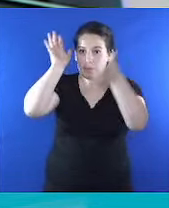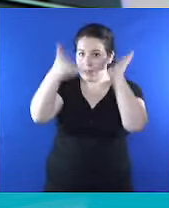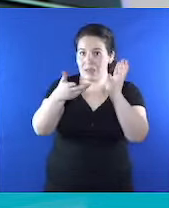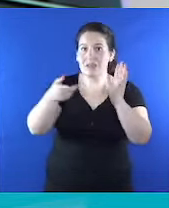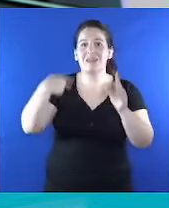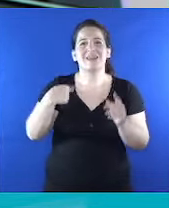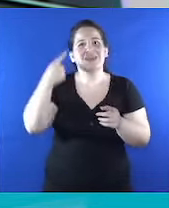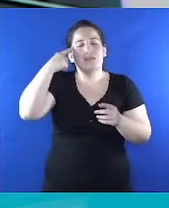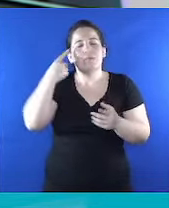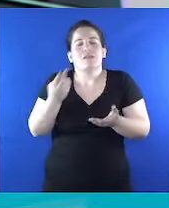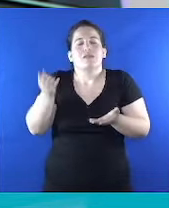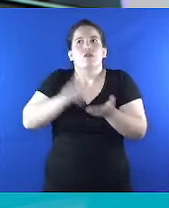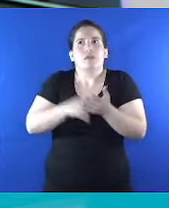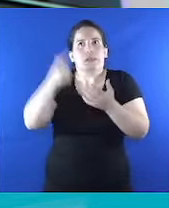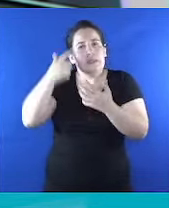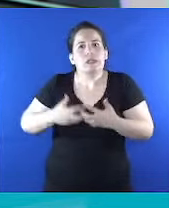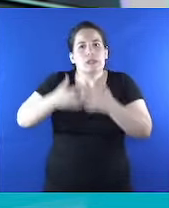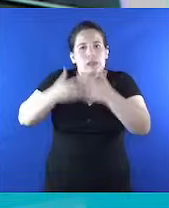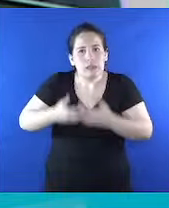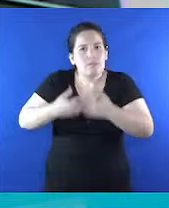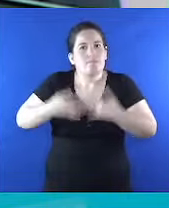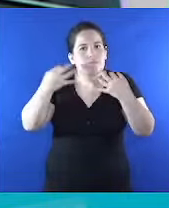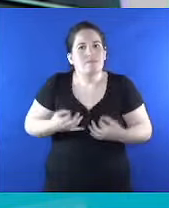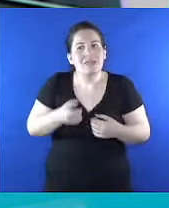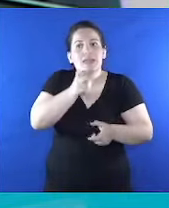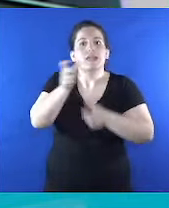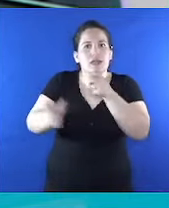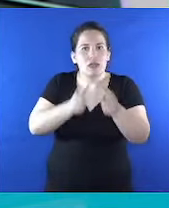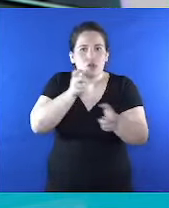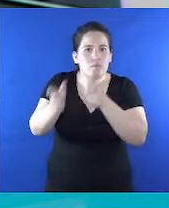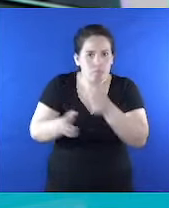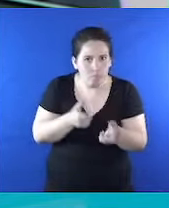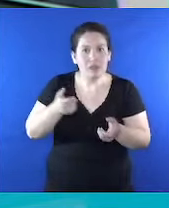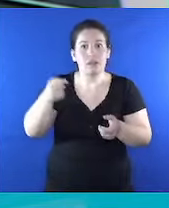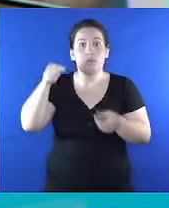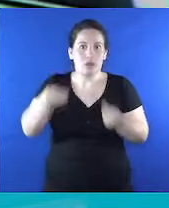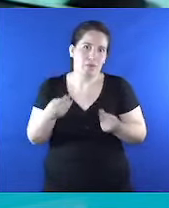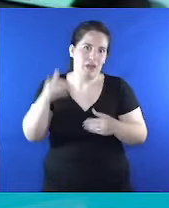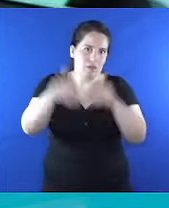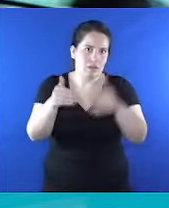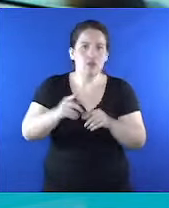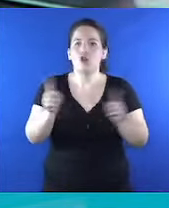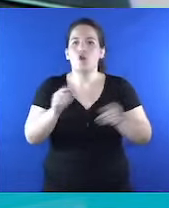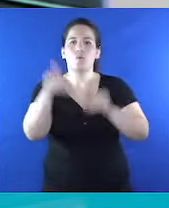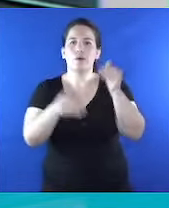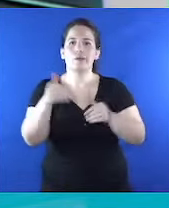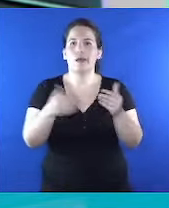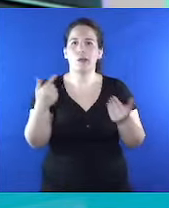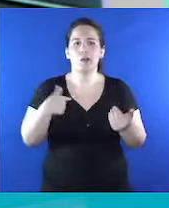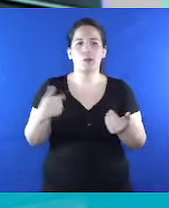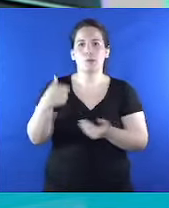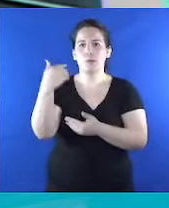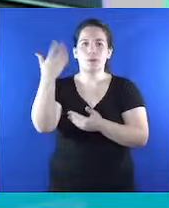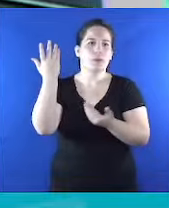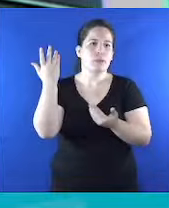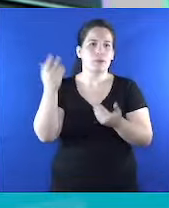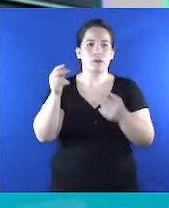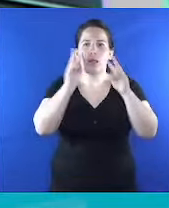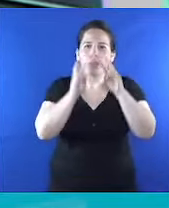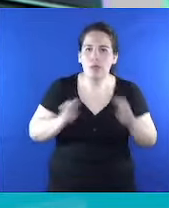que recapacite reflexione y empiece a dar respuesta que para eso lo votaron no lo votaron para que haga una auditoría de los